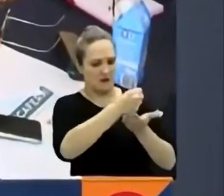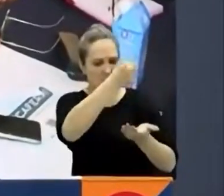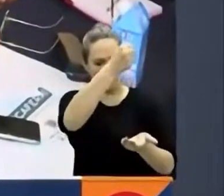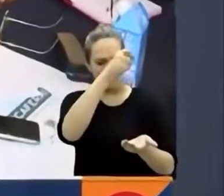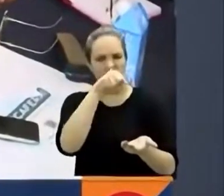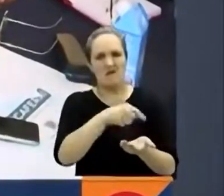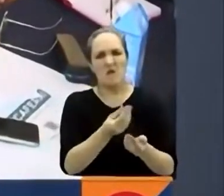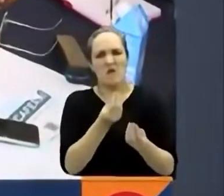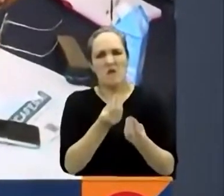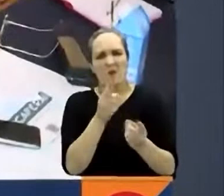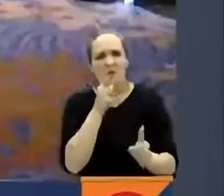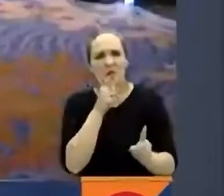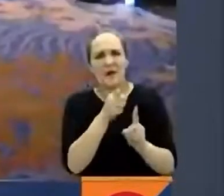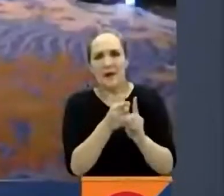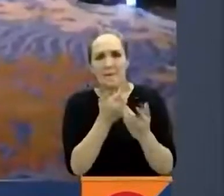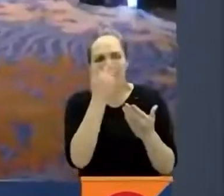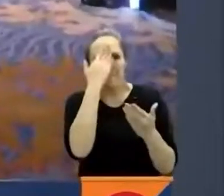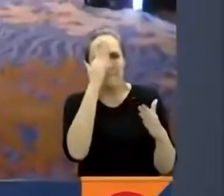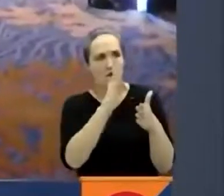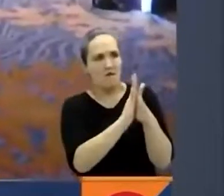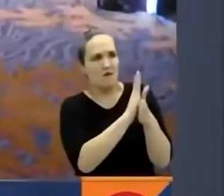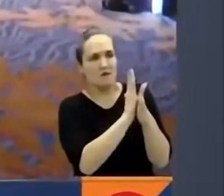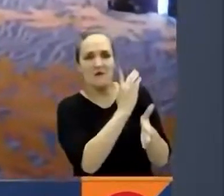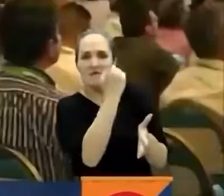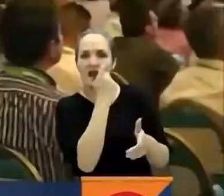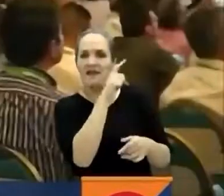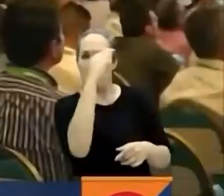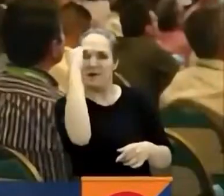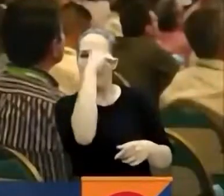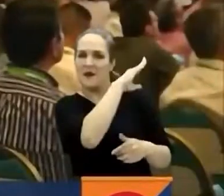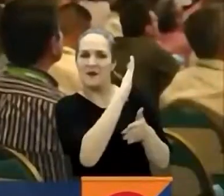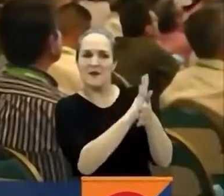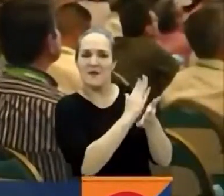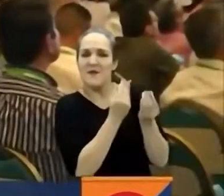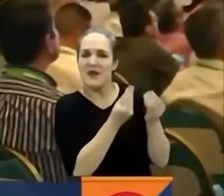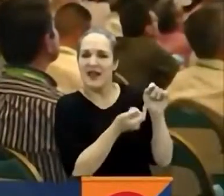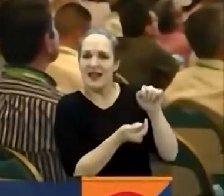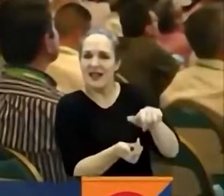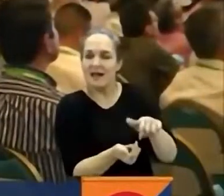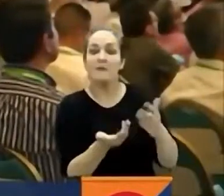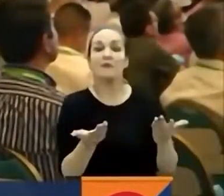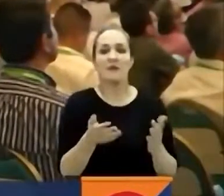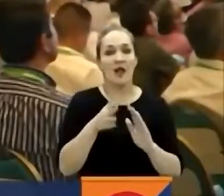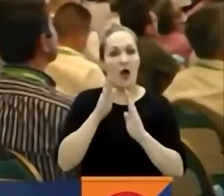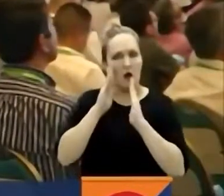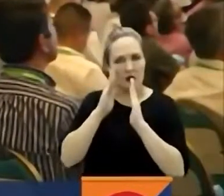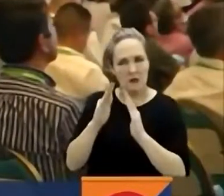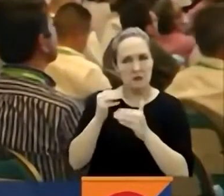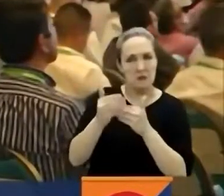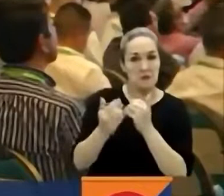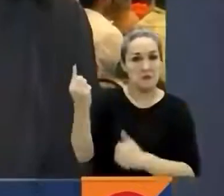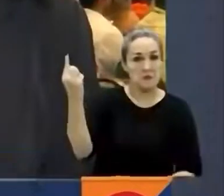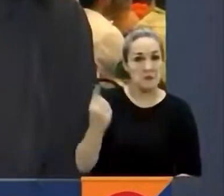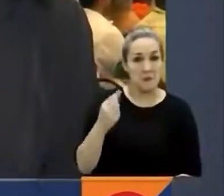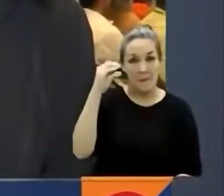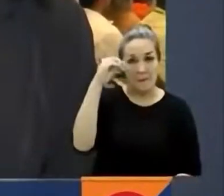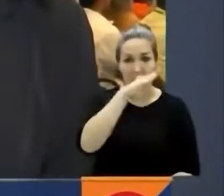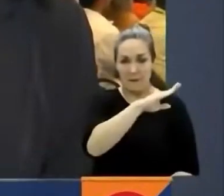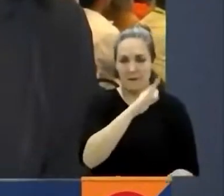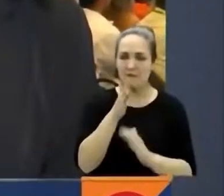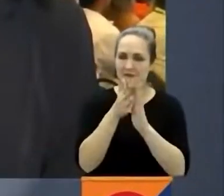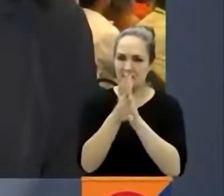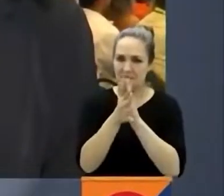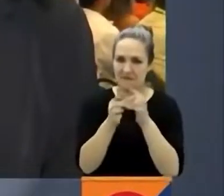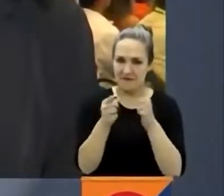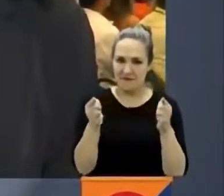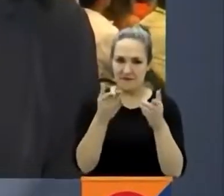esta reforma tributaria propuesta por el gobierno de Gustavo Petro. Nosotros seguimos atentos aquí precisamente a la intervención del presidente. Continúen ustedes en estudios con